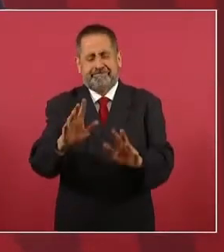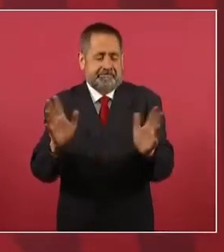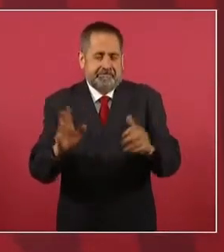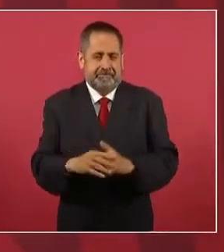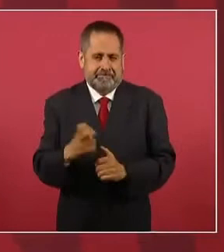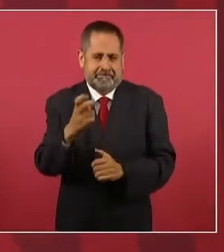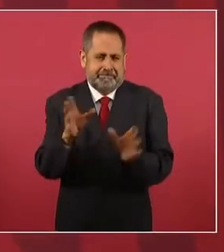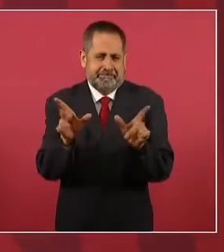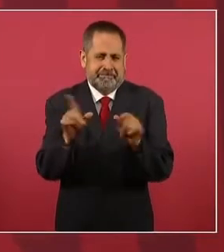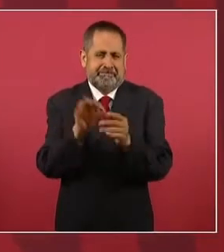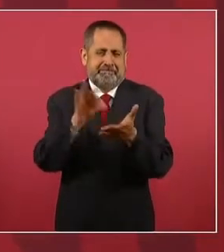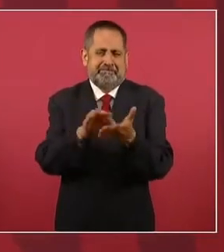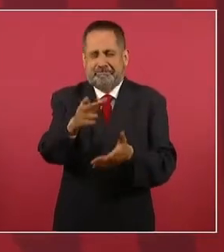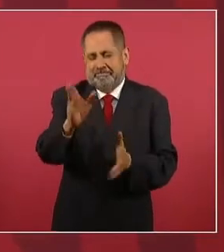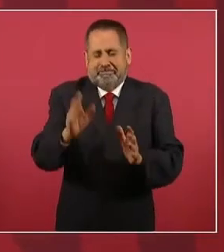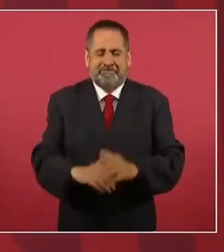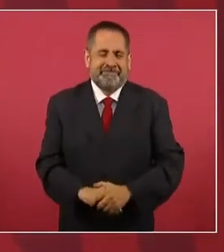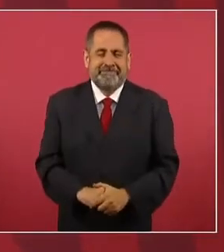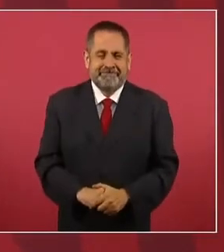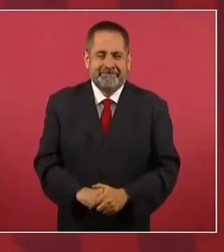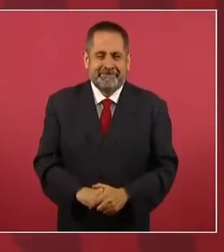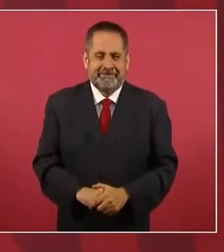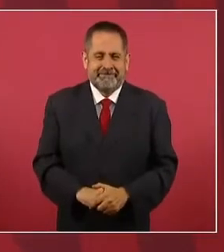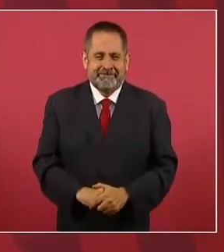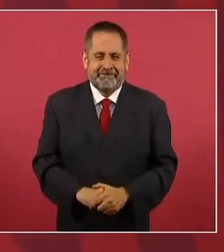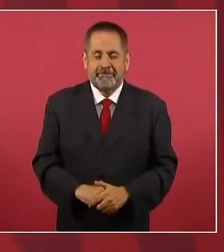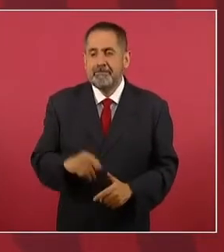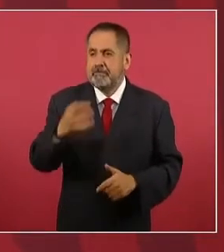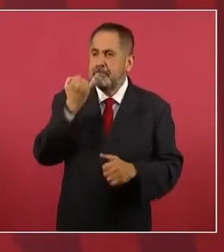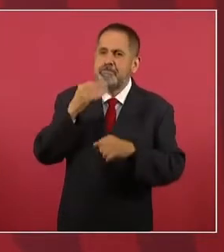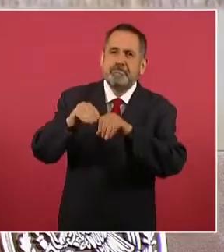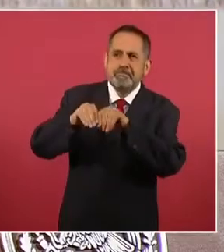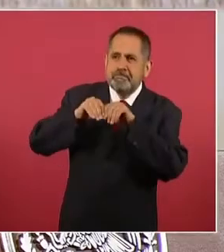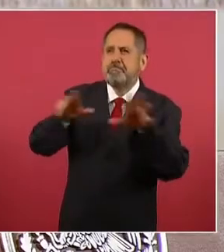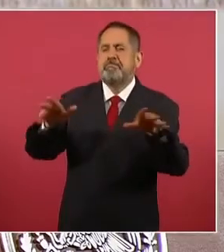Ya. Ok. Ya diste a conocer lo que